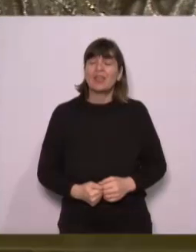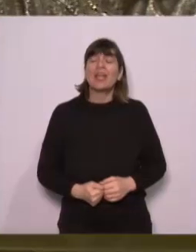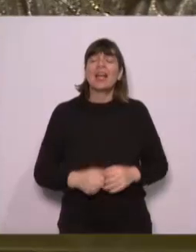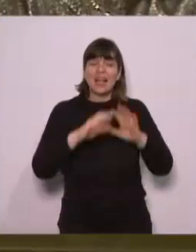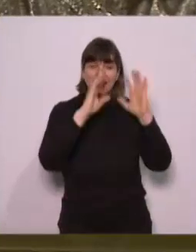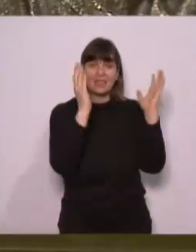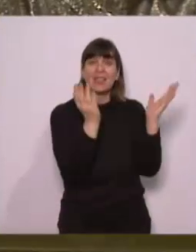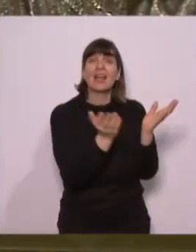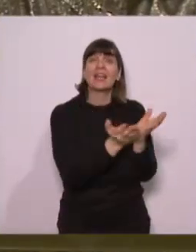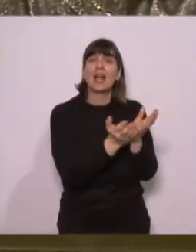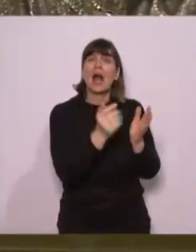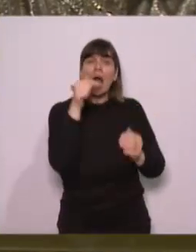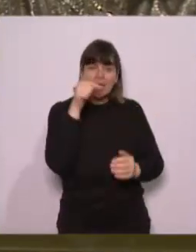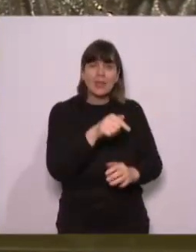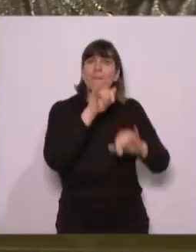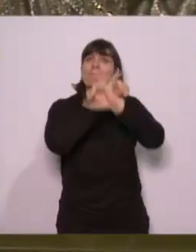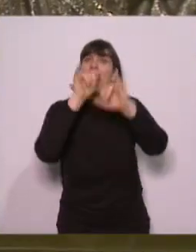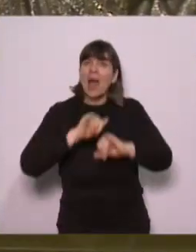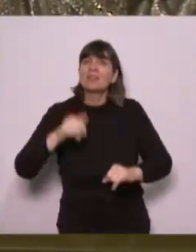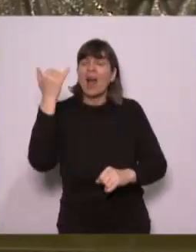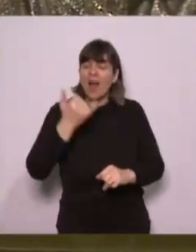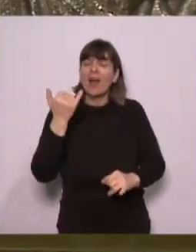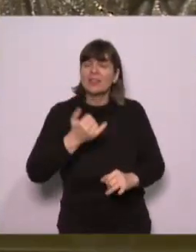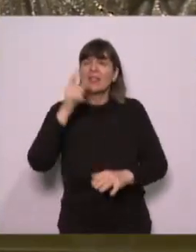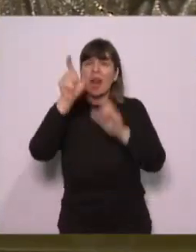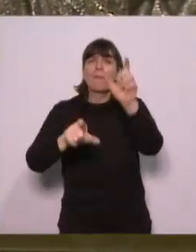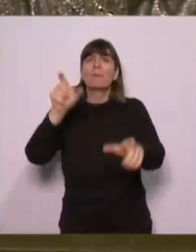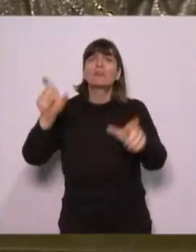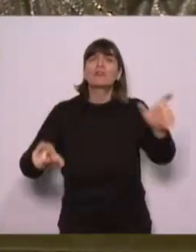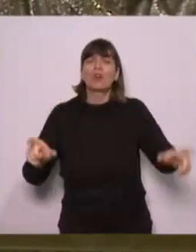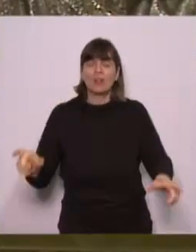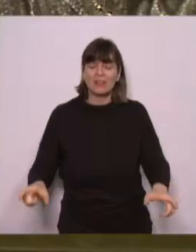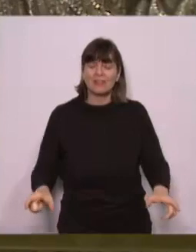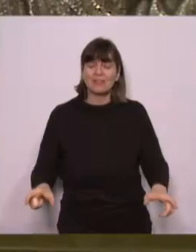hombres y en la tierra paz a los